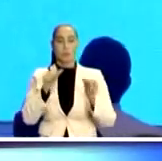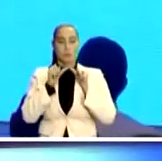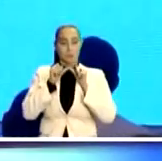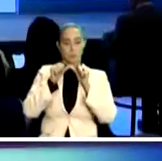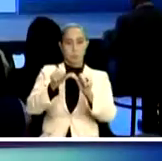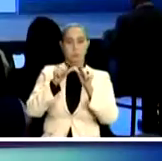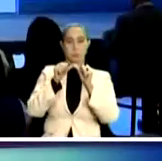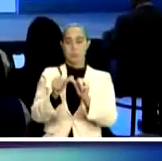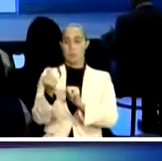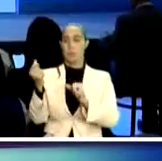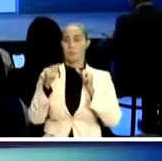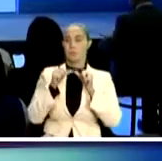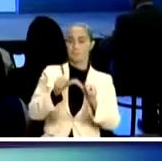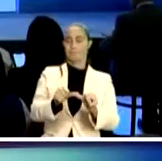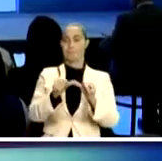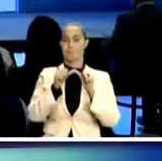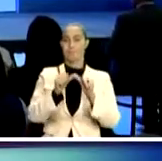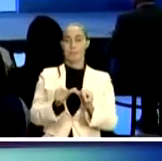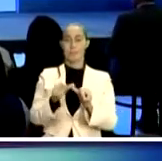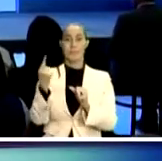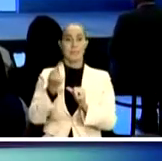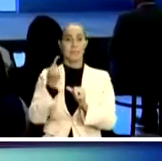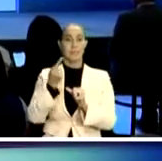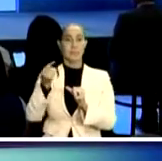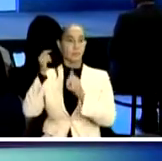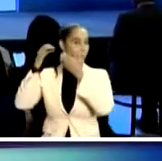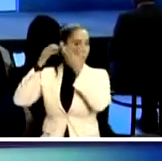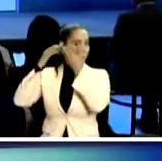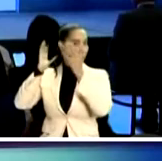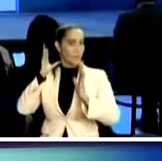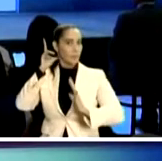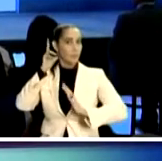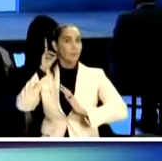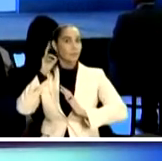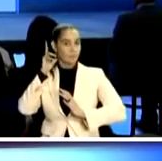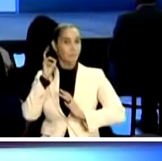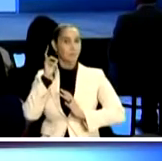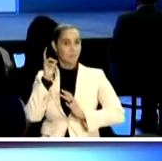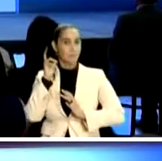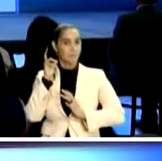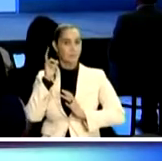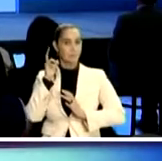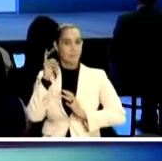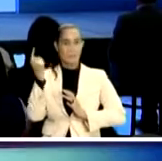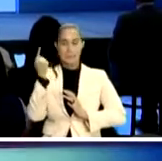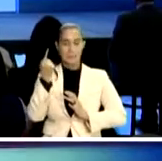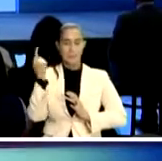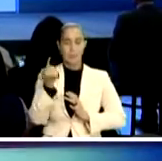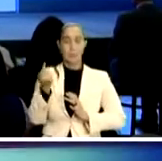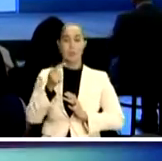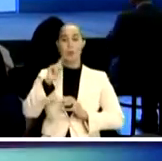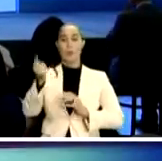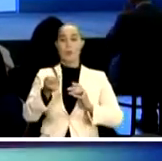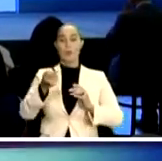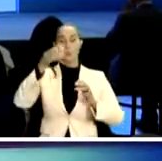comentario verdad como recomendamos o recomiendan algunos asesores en comunicación para una gente que le pueden hacer preguntas incómodas